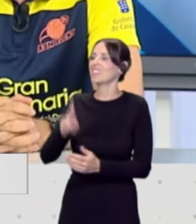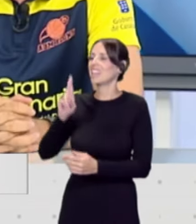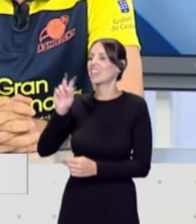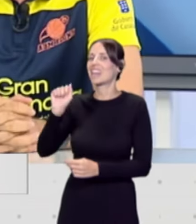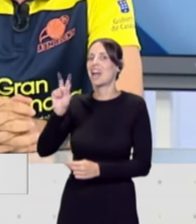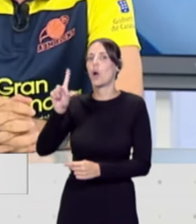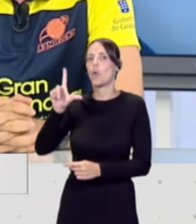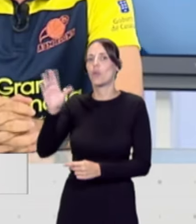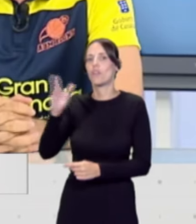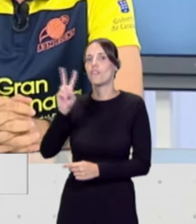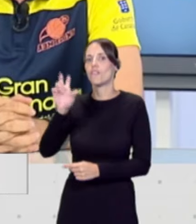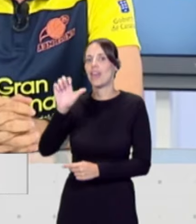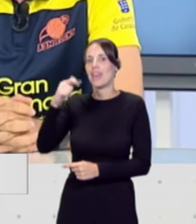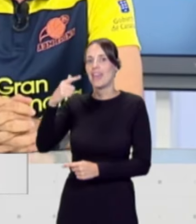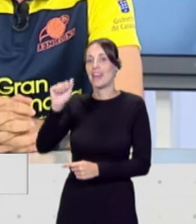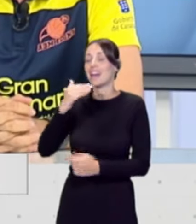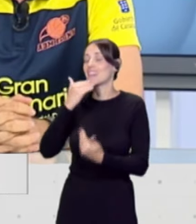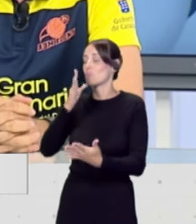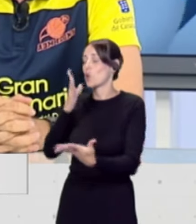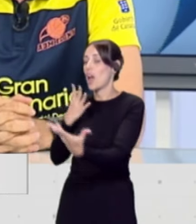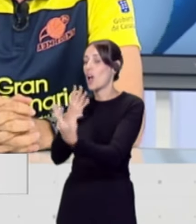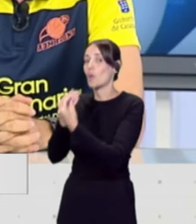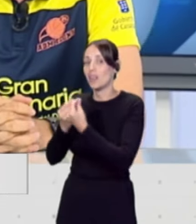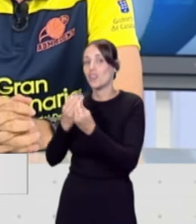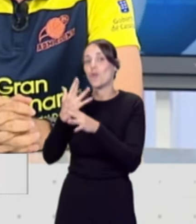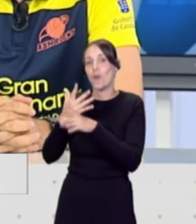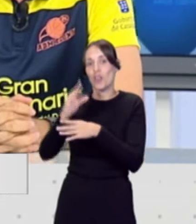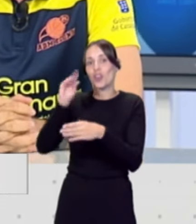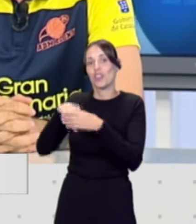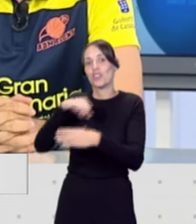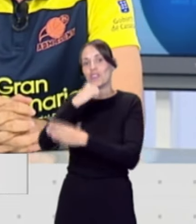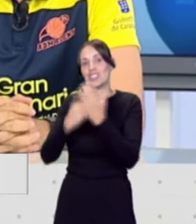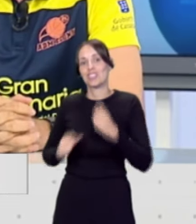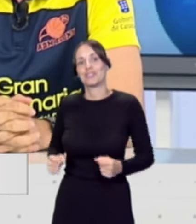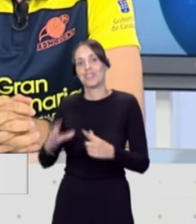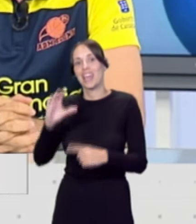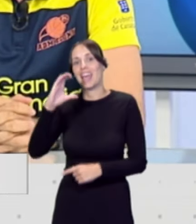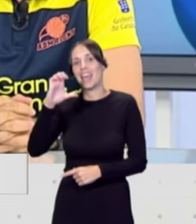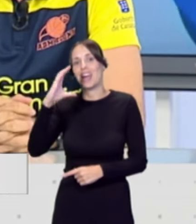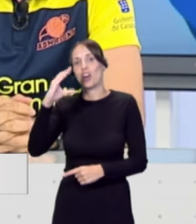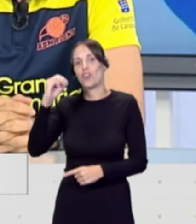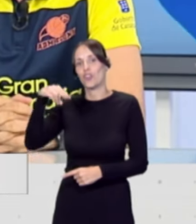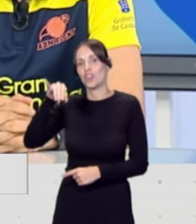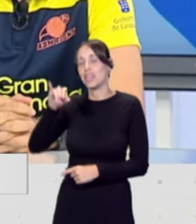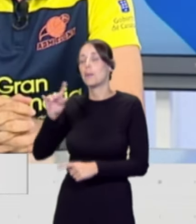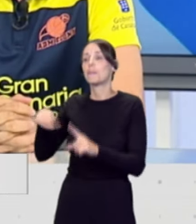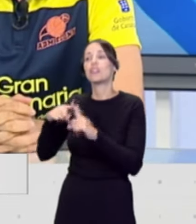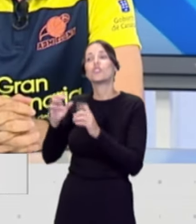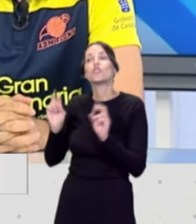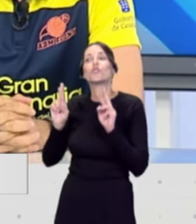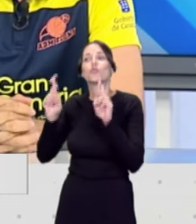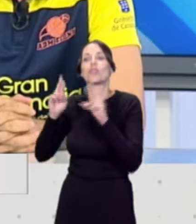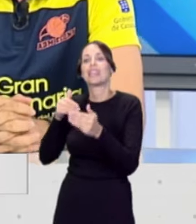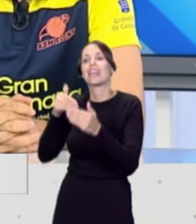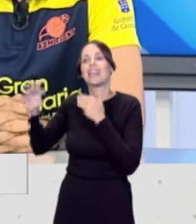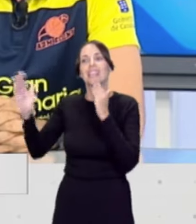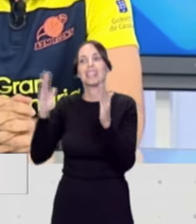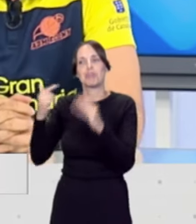por acompañarnos. Jugador del Leconi Gran Canaria y toda la suerte para lo que resta de temporada. Vamos a estar muy pendientes de ustedes. Buenos días, muchas